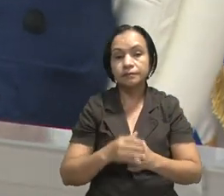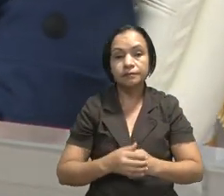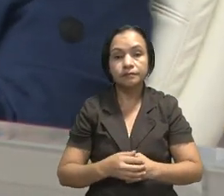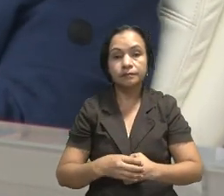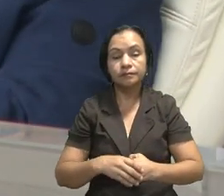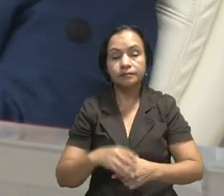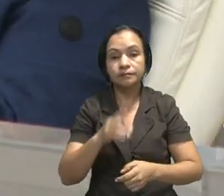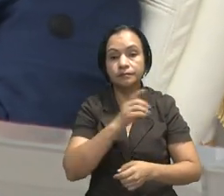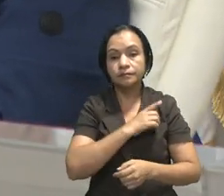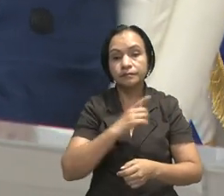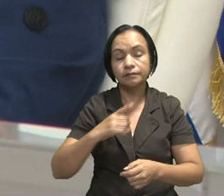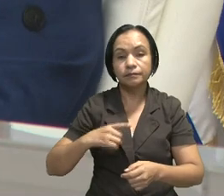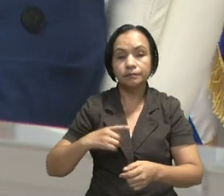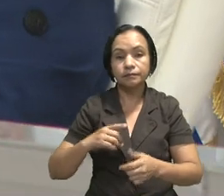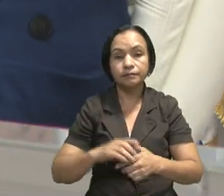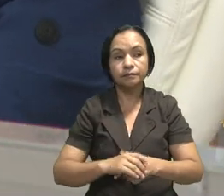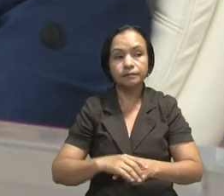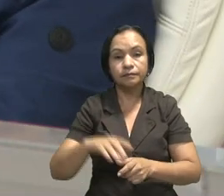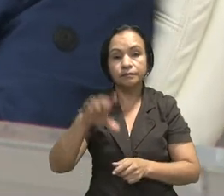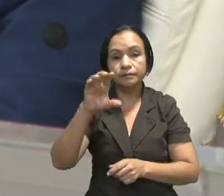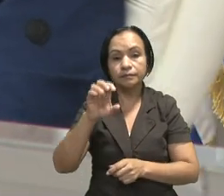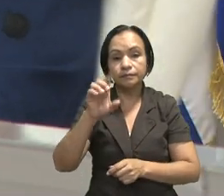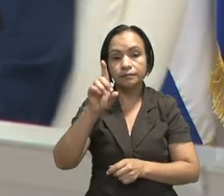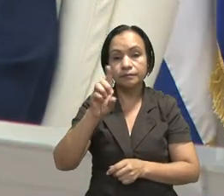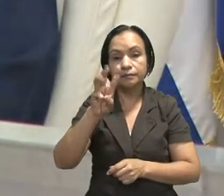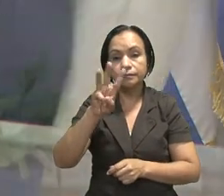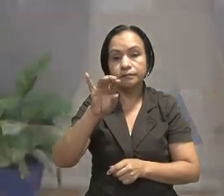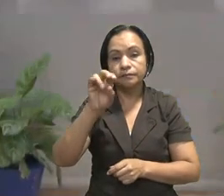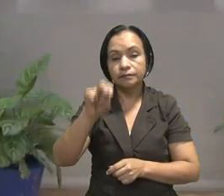el diputado Edwin Castro Rivera.